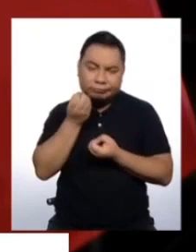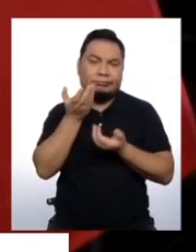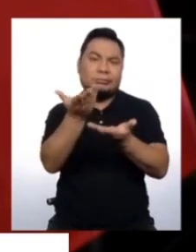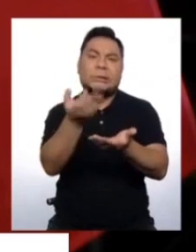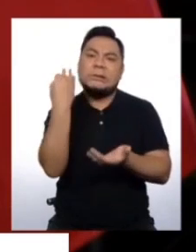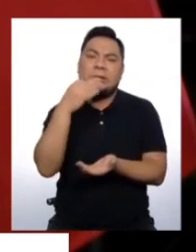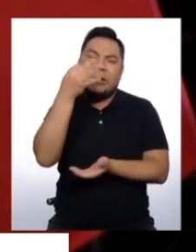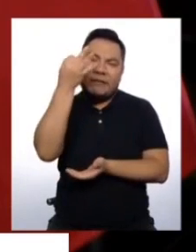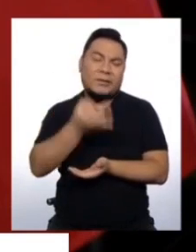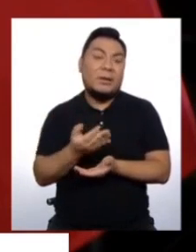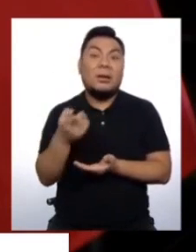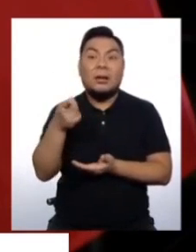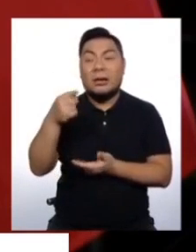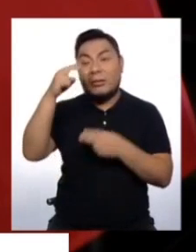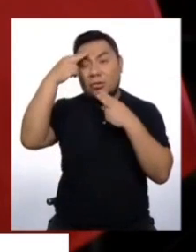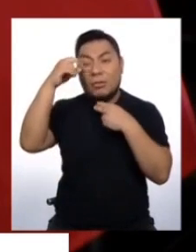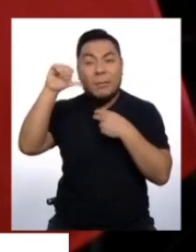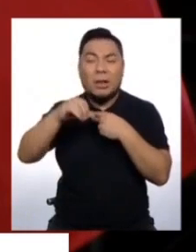hablando la verdad.